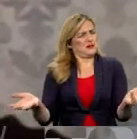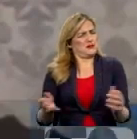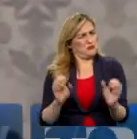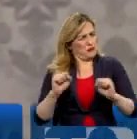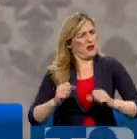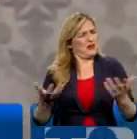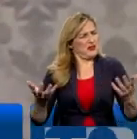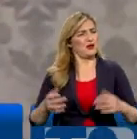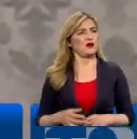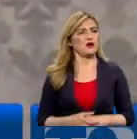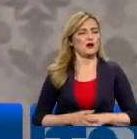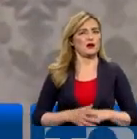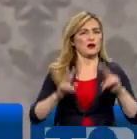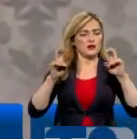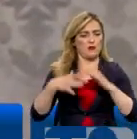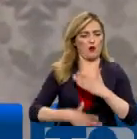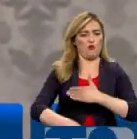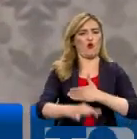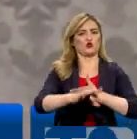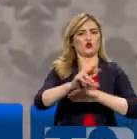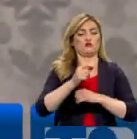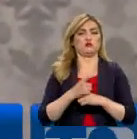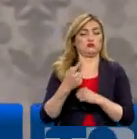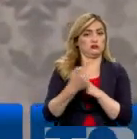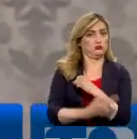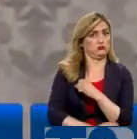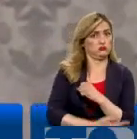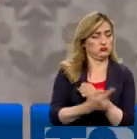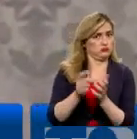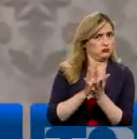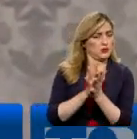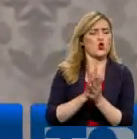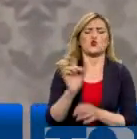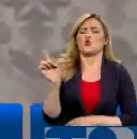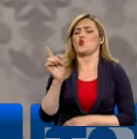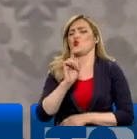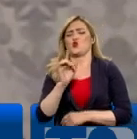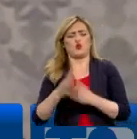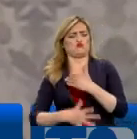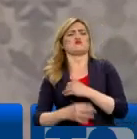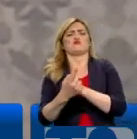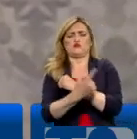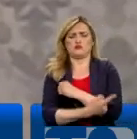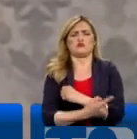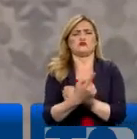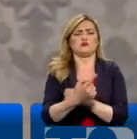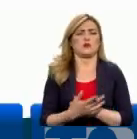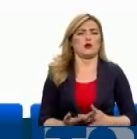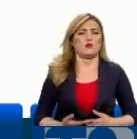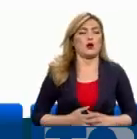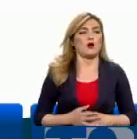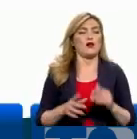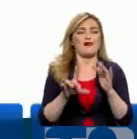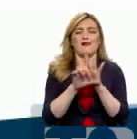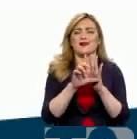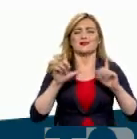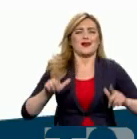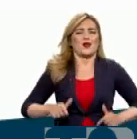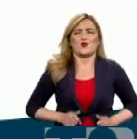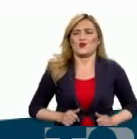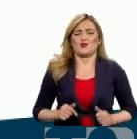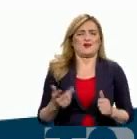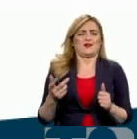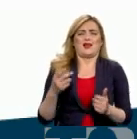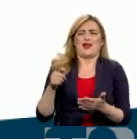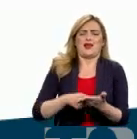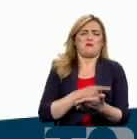artículo despenaliza el aborto. No se lo puede despenalizar a través de un código de salud. Y es que el artículo señala